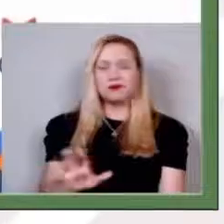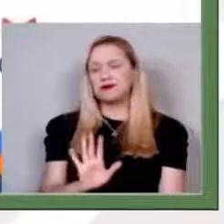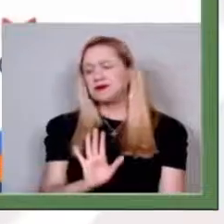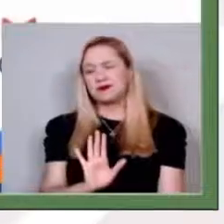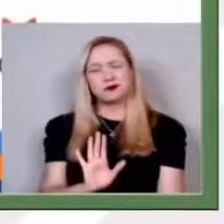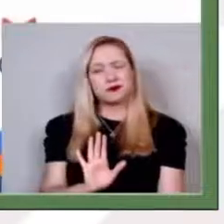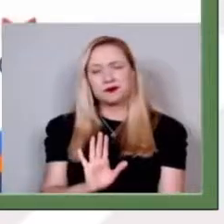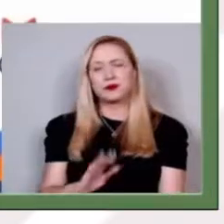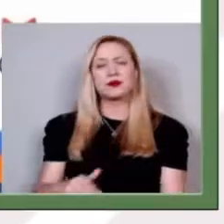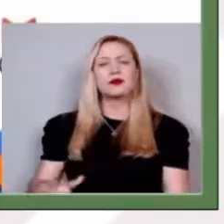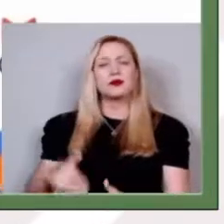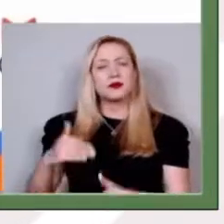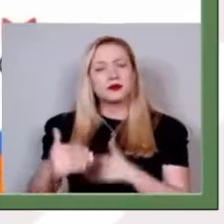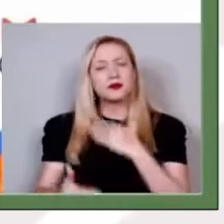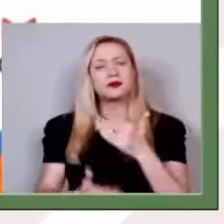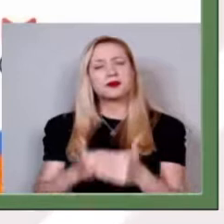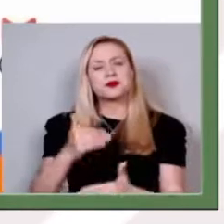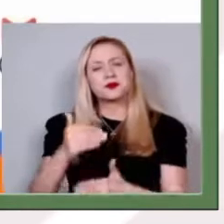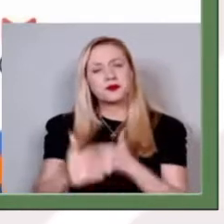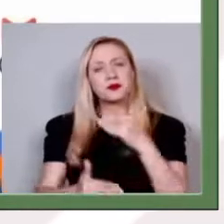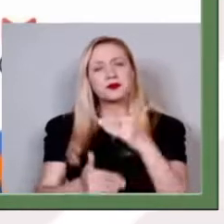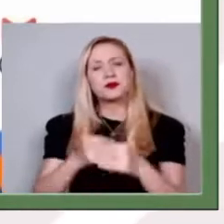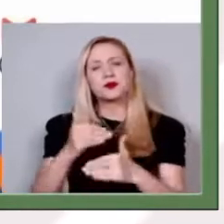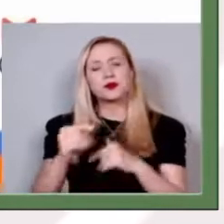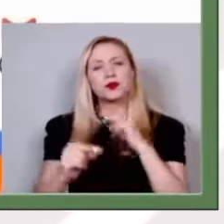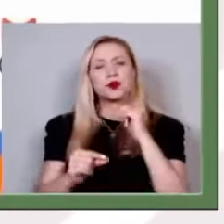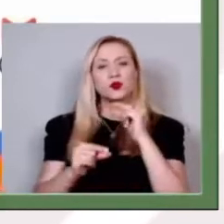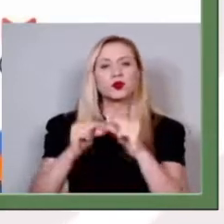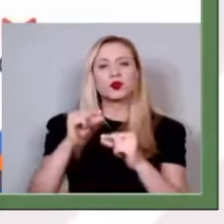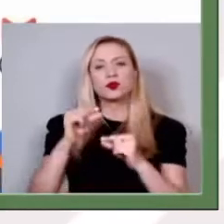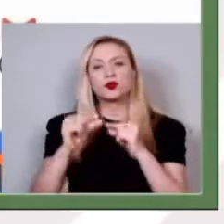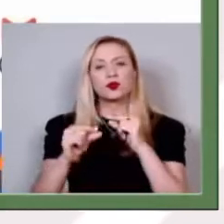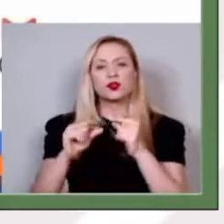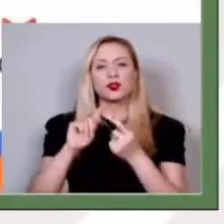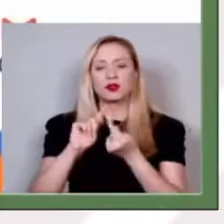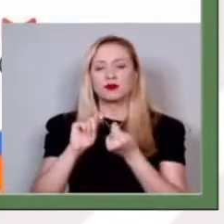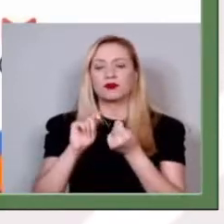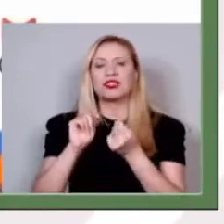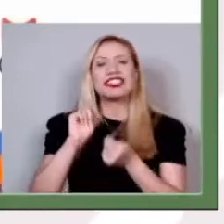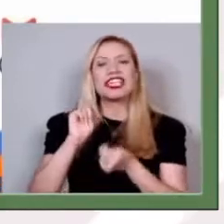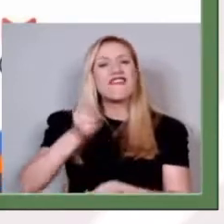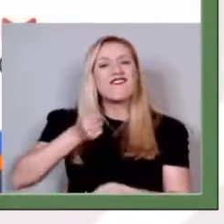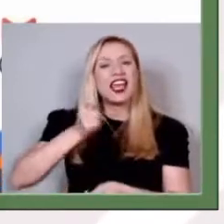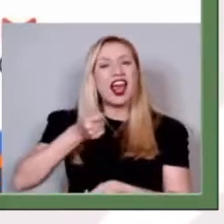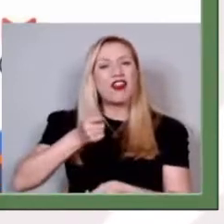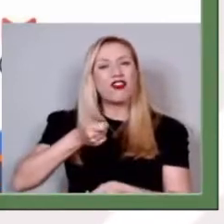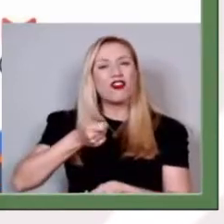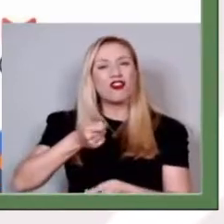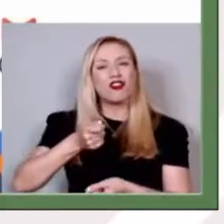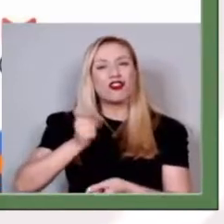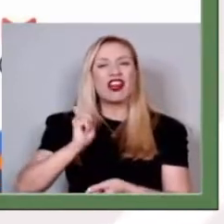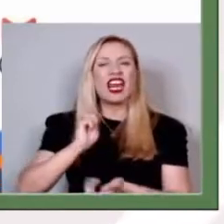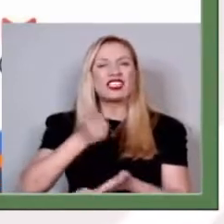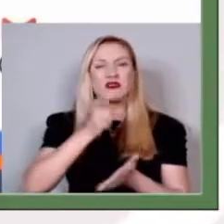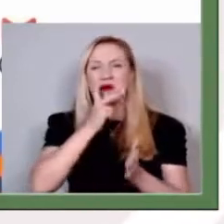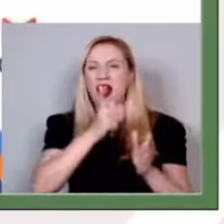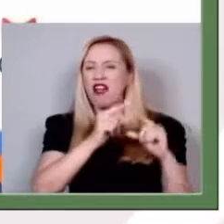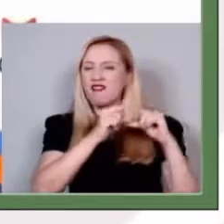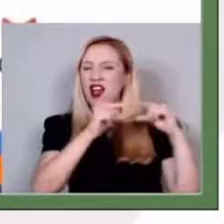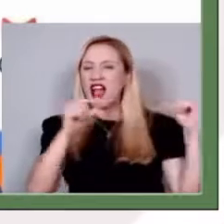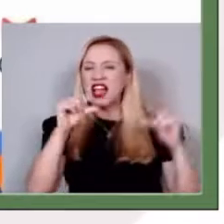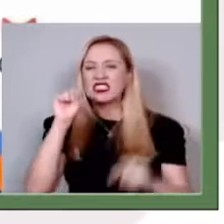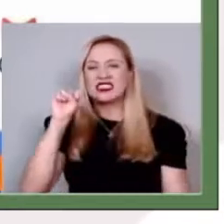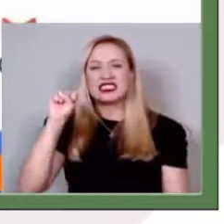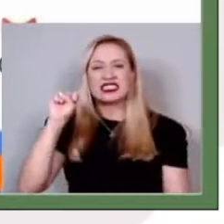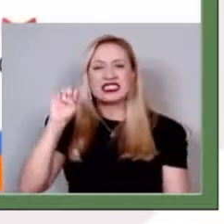que se fue deteriorando el significado, porque inicialmente con los griegos la parte senil era justamente